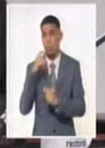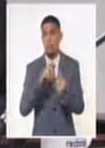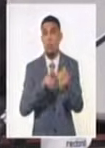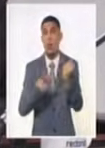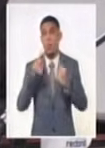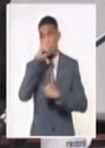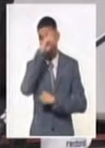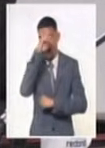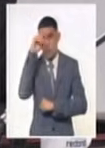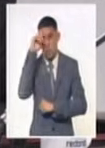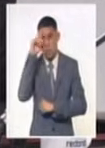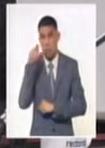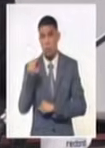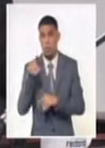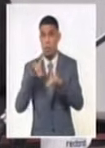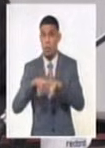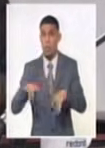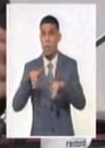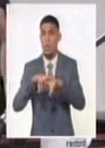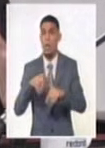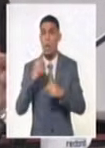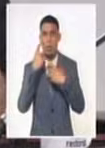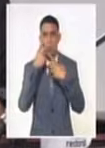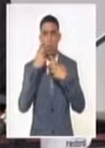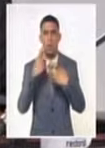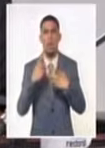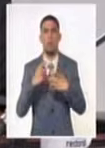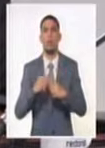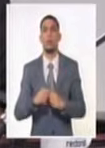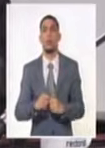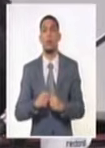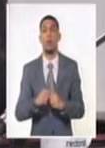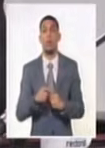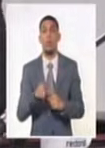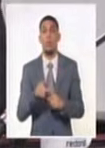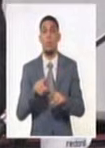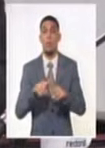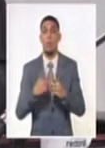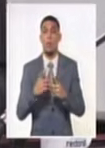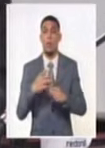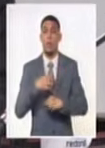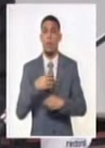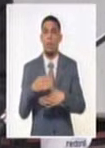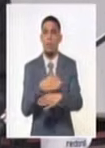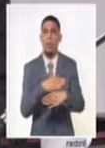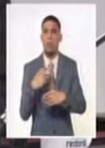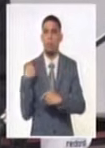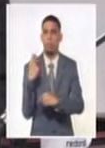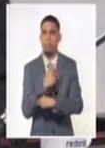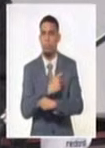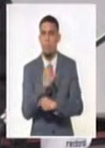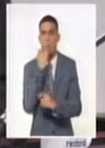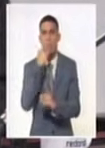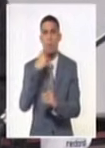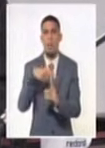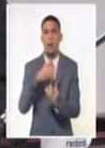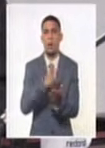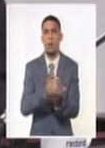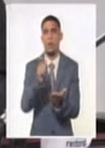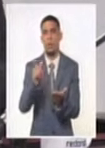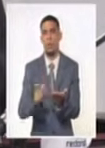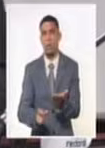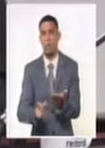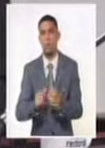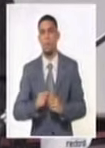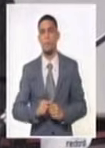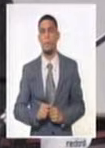cuya universidad tiene una presencia importante no solo en la formación de educandos, sino en el impacto en la sociedad espirituana y en la economía